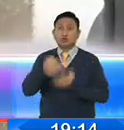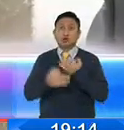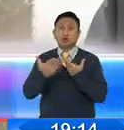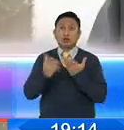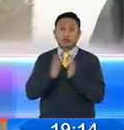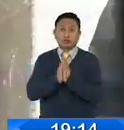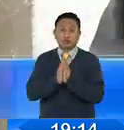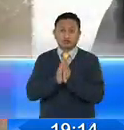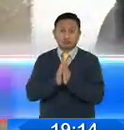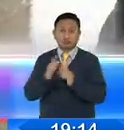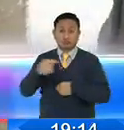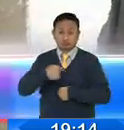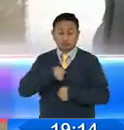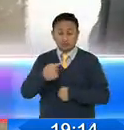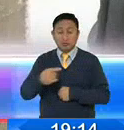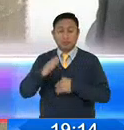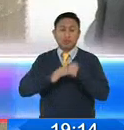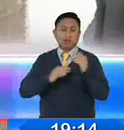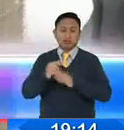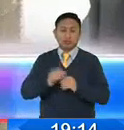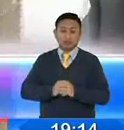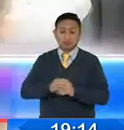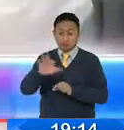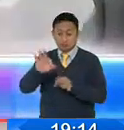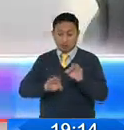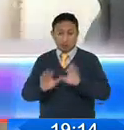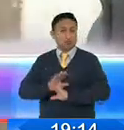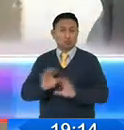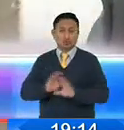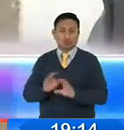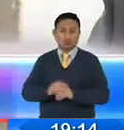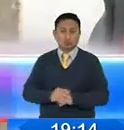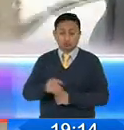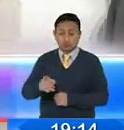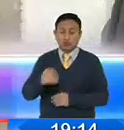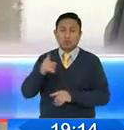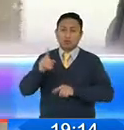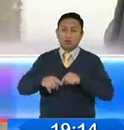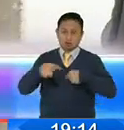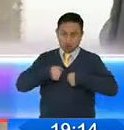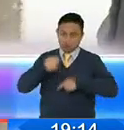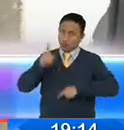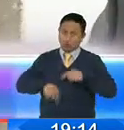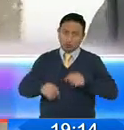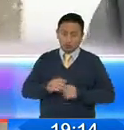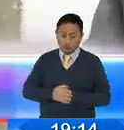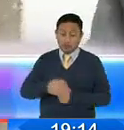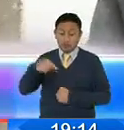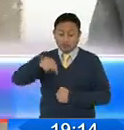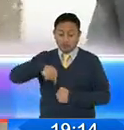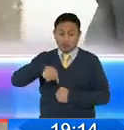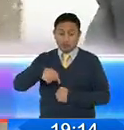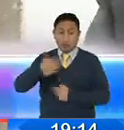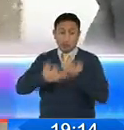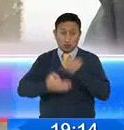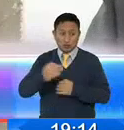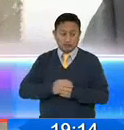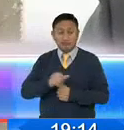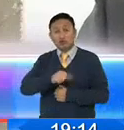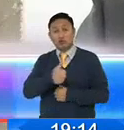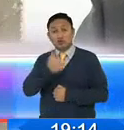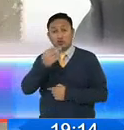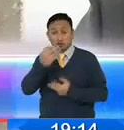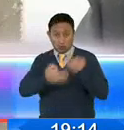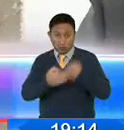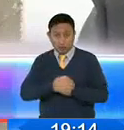inhibido, pero no ha declarado la nulidad de la causa. Ha resuelto que va a enviar el proceso al juez competente, veamos quién ella